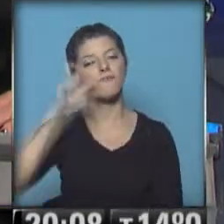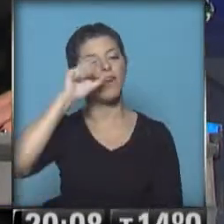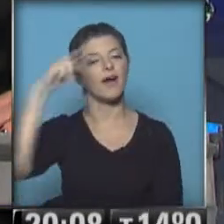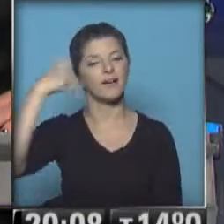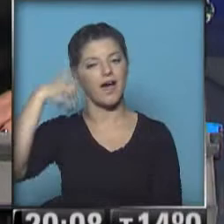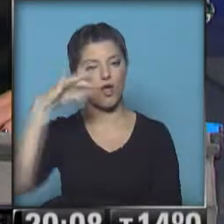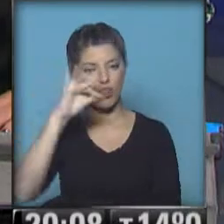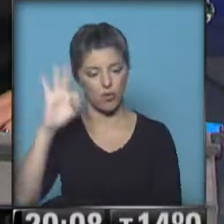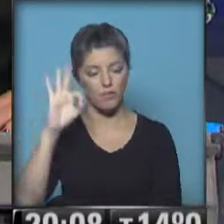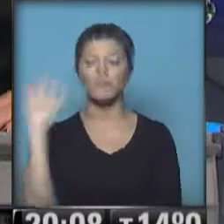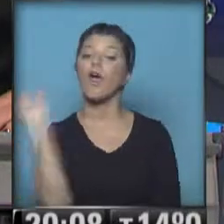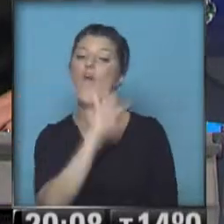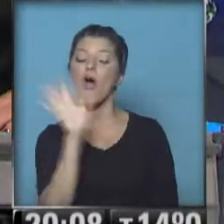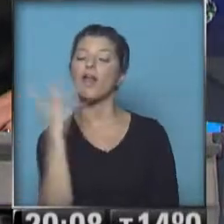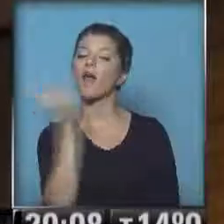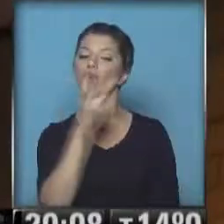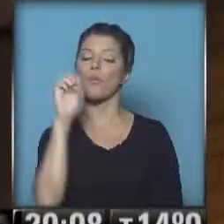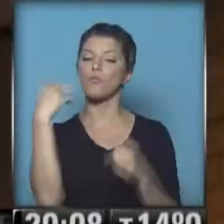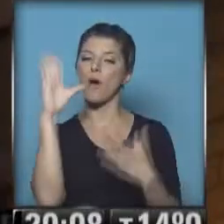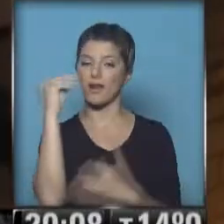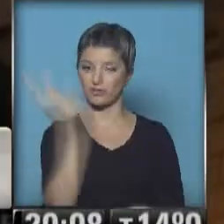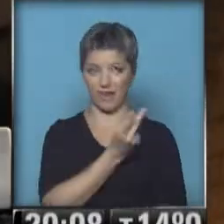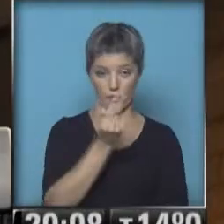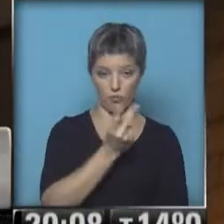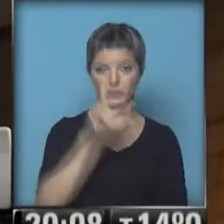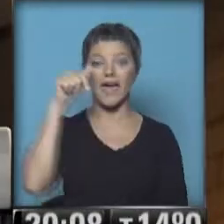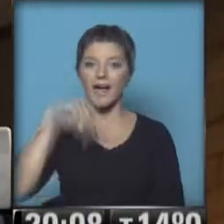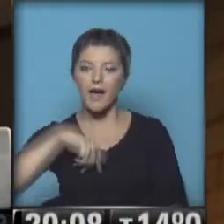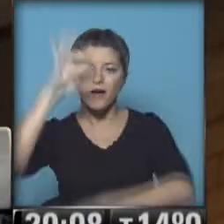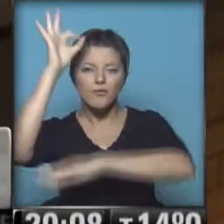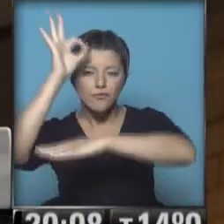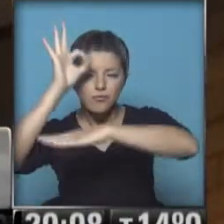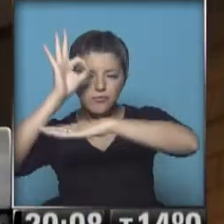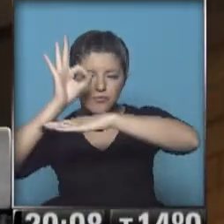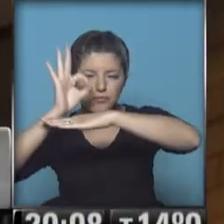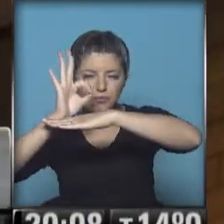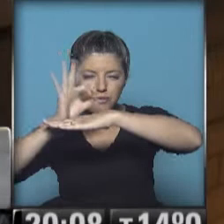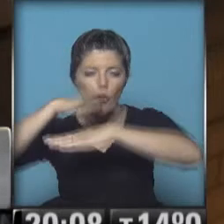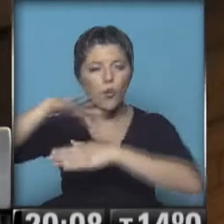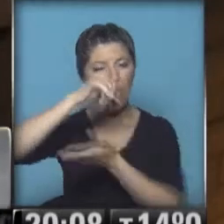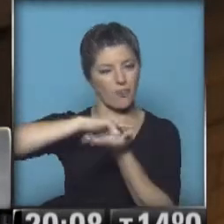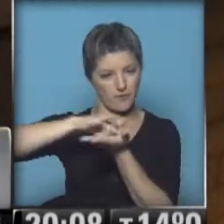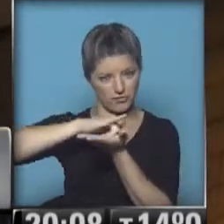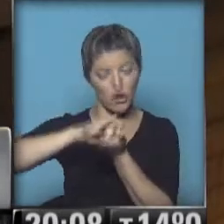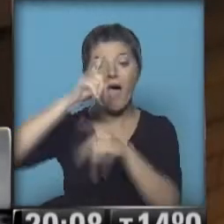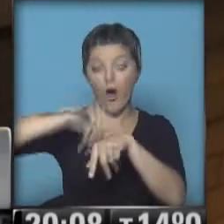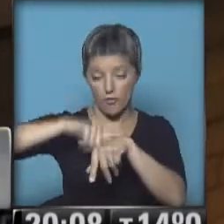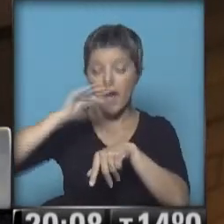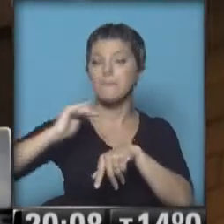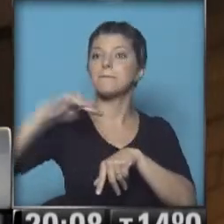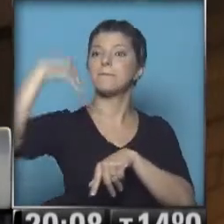hola pablo cecilia que tardes muy buenas noches para ustedes esta noche siendo en la ciudad de nueva york a esta hora estamos en el piso